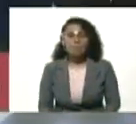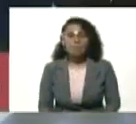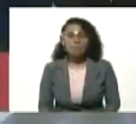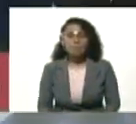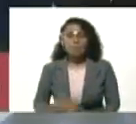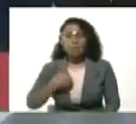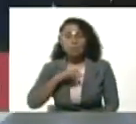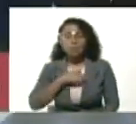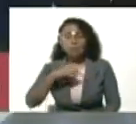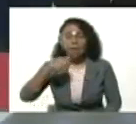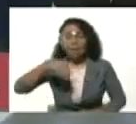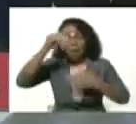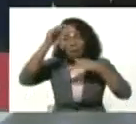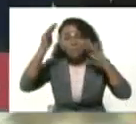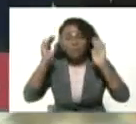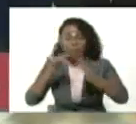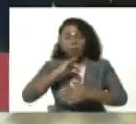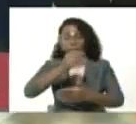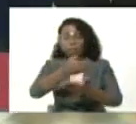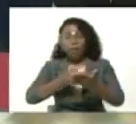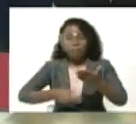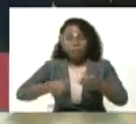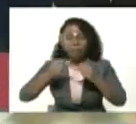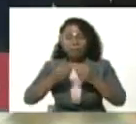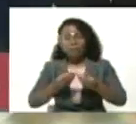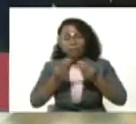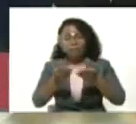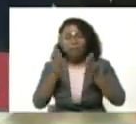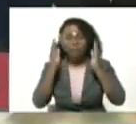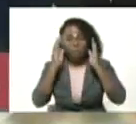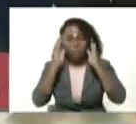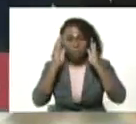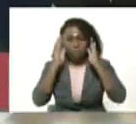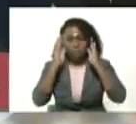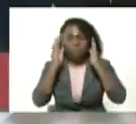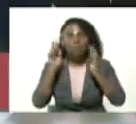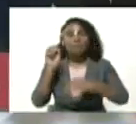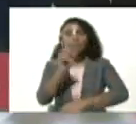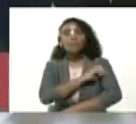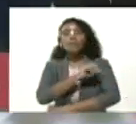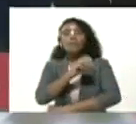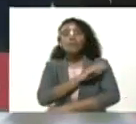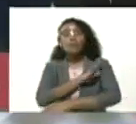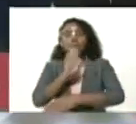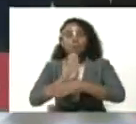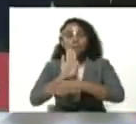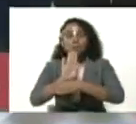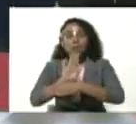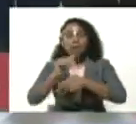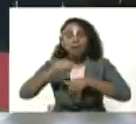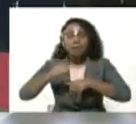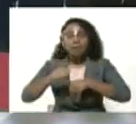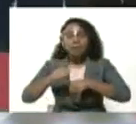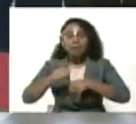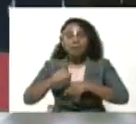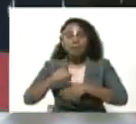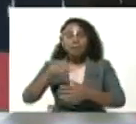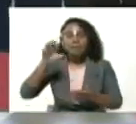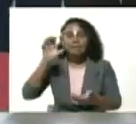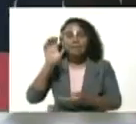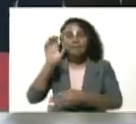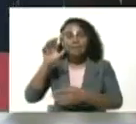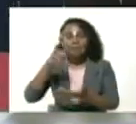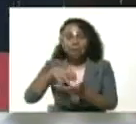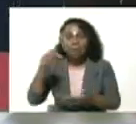Estamos atentos a todo lo que es el informe que ha dado el protector del Estado Mérida, querido